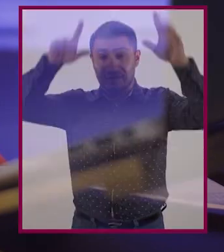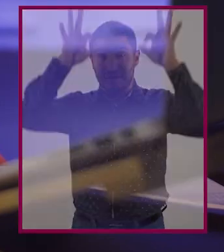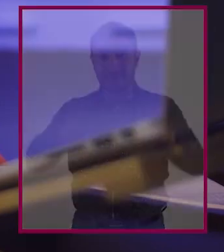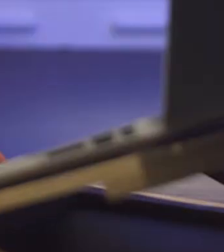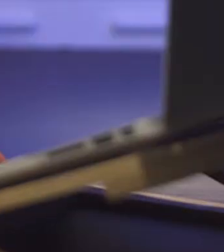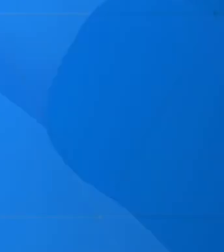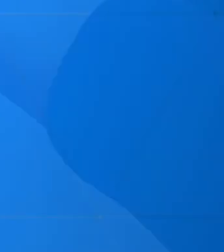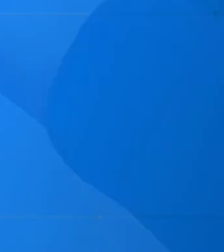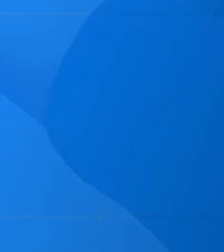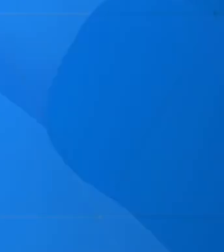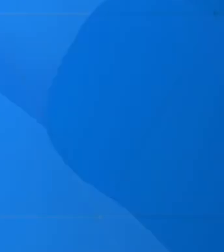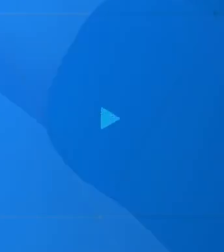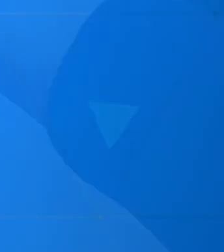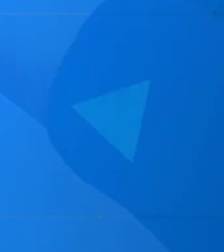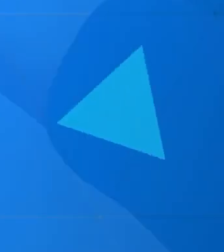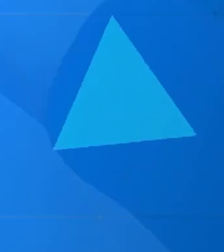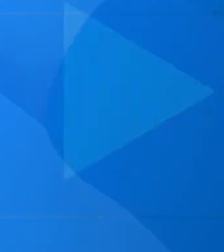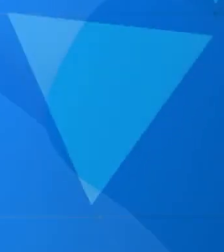hasta luego